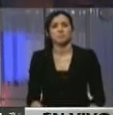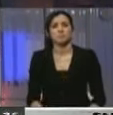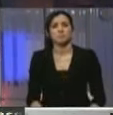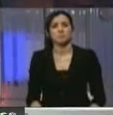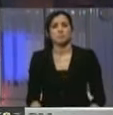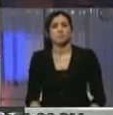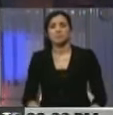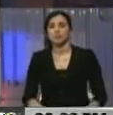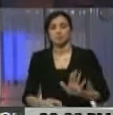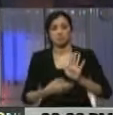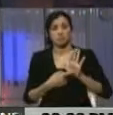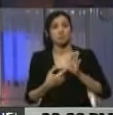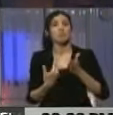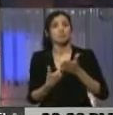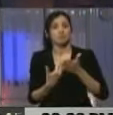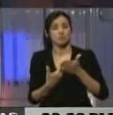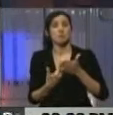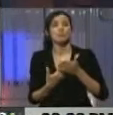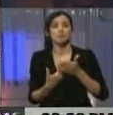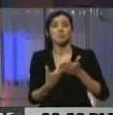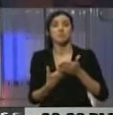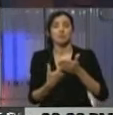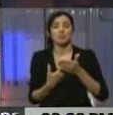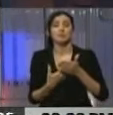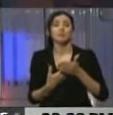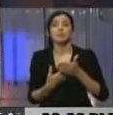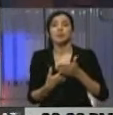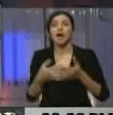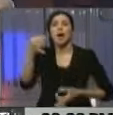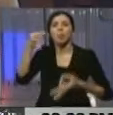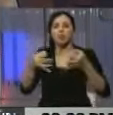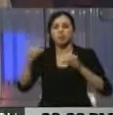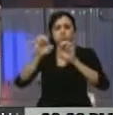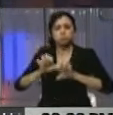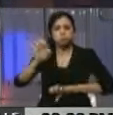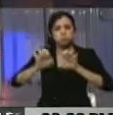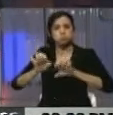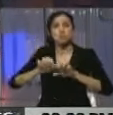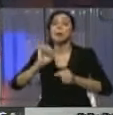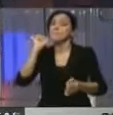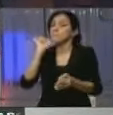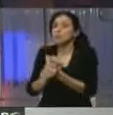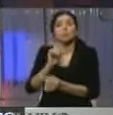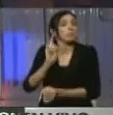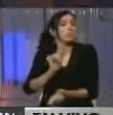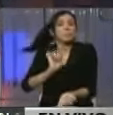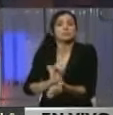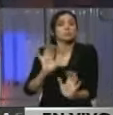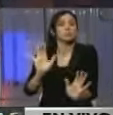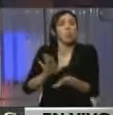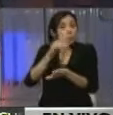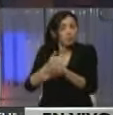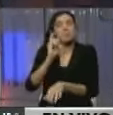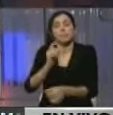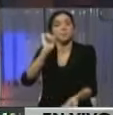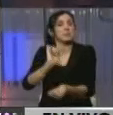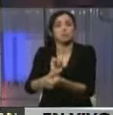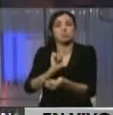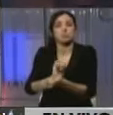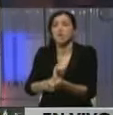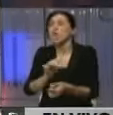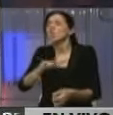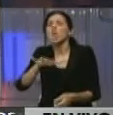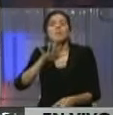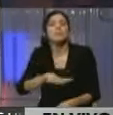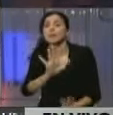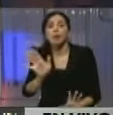Eso ya lo están demostrando los órganos jurisdiccionales, quienes establecerán responsabilidades. Y irán presos los que tienen que ir presos. Estén donde estén, porque lo